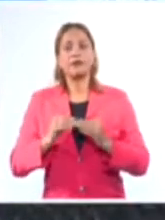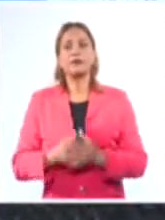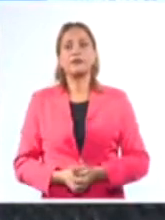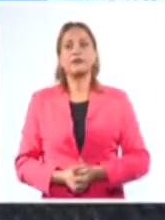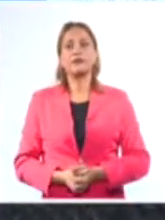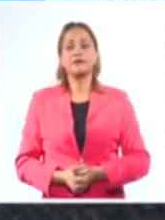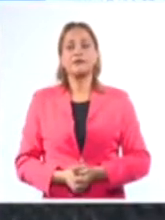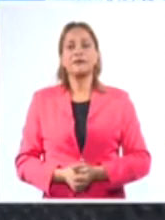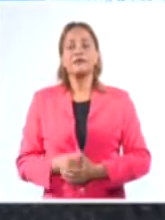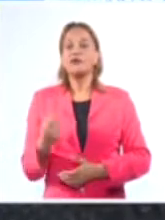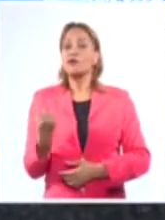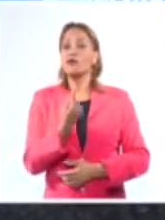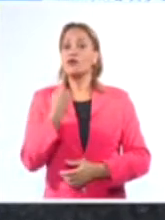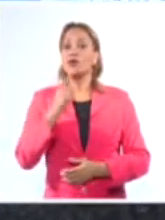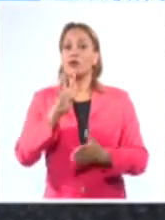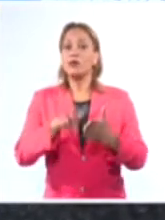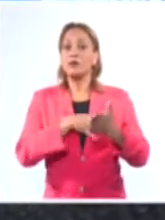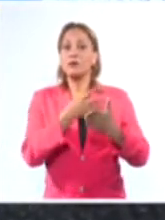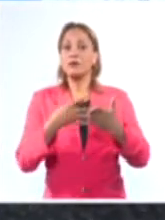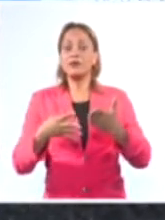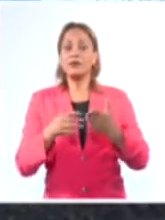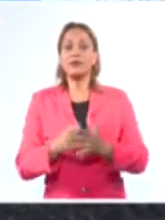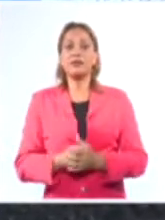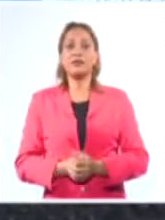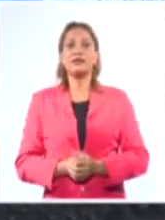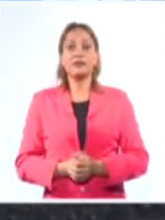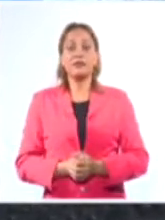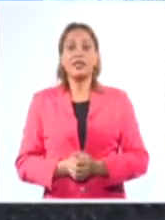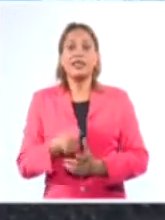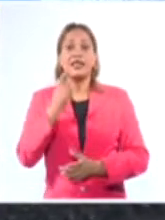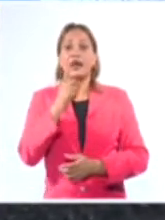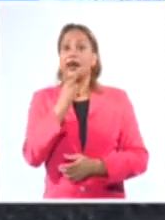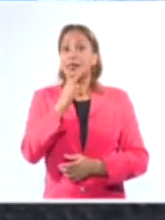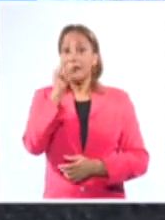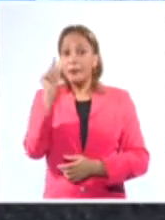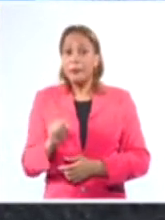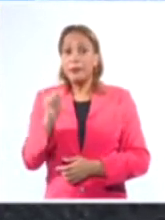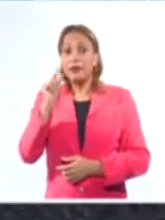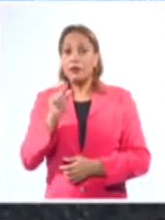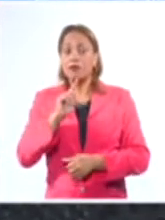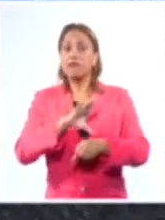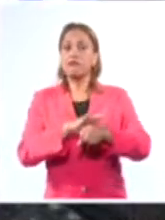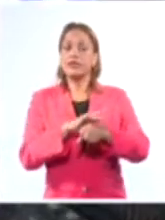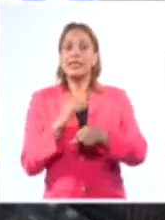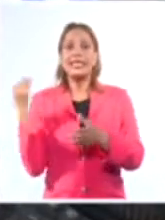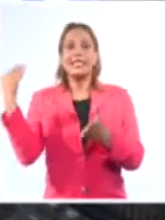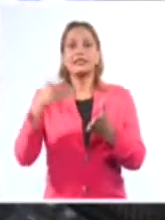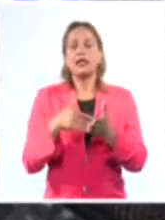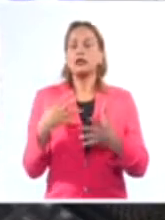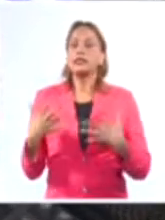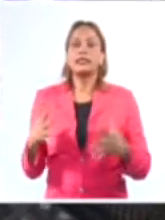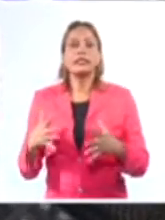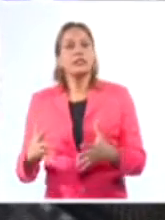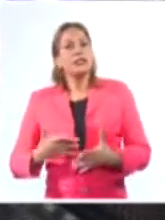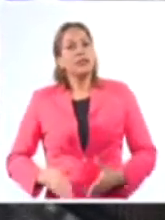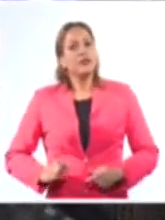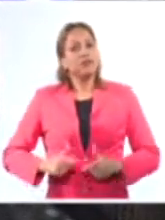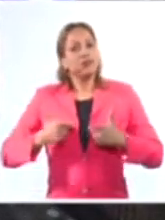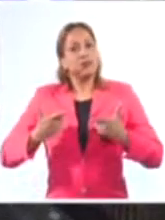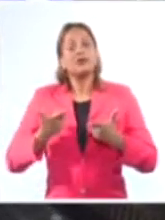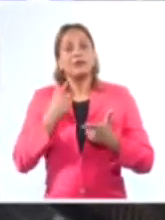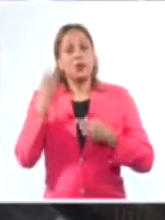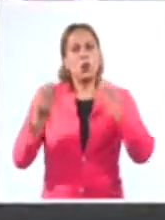una programación y la hacemos llegar a los pacientes. Llegan estresados, muy